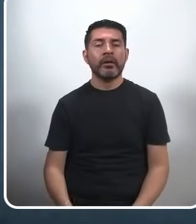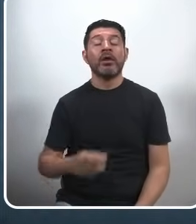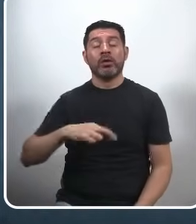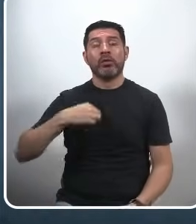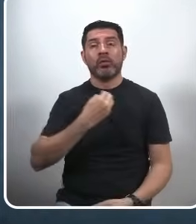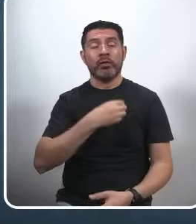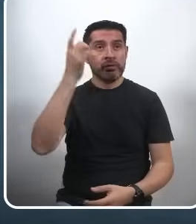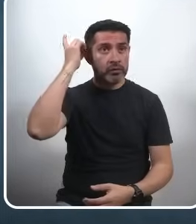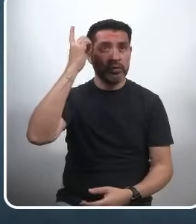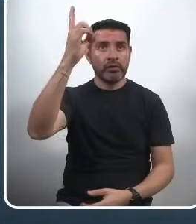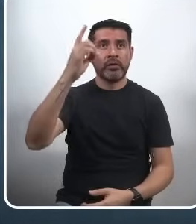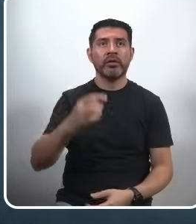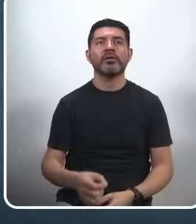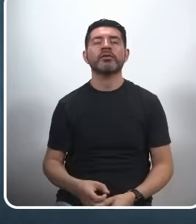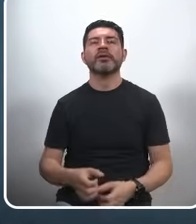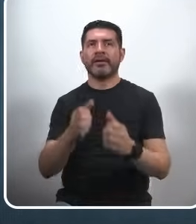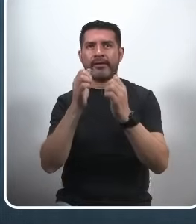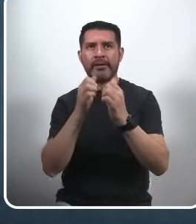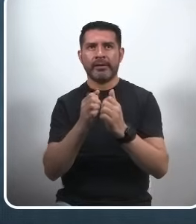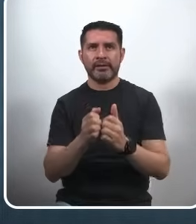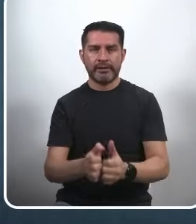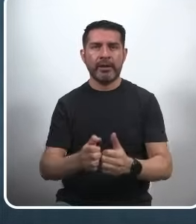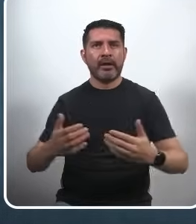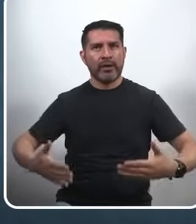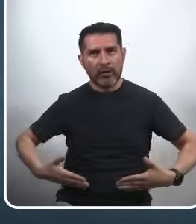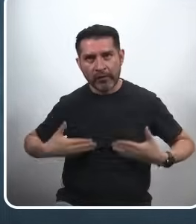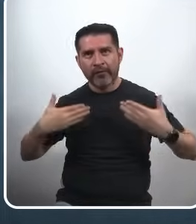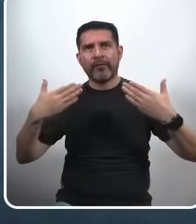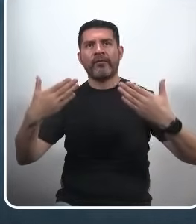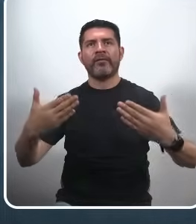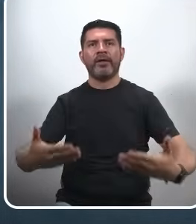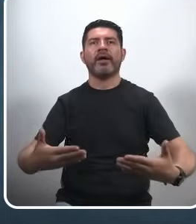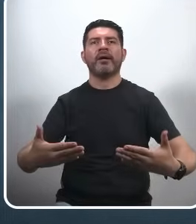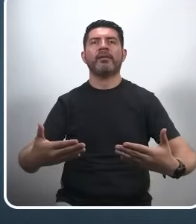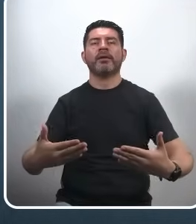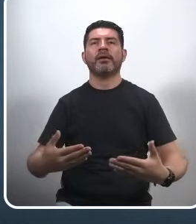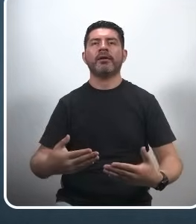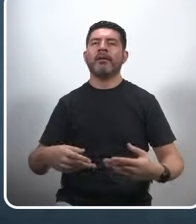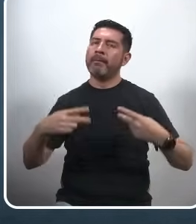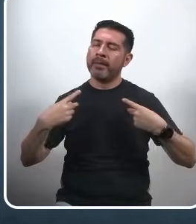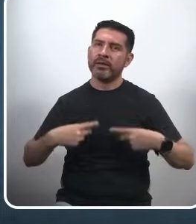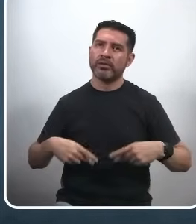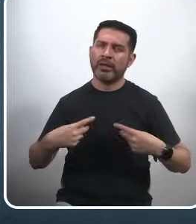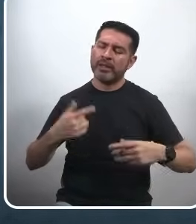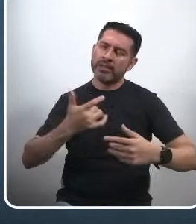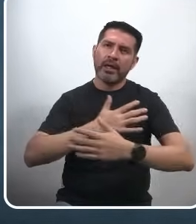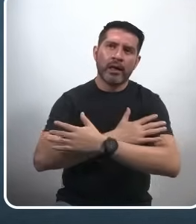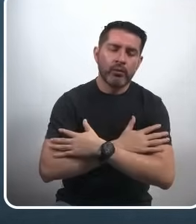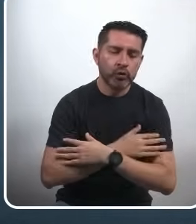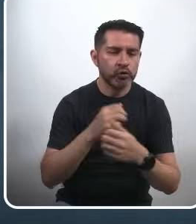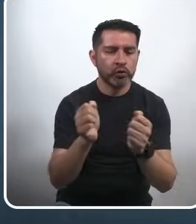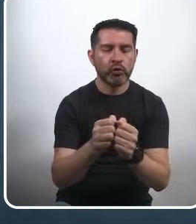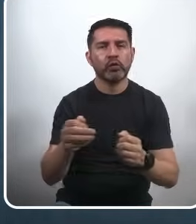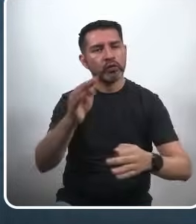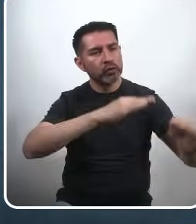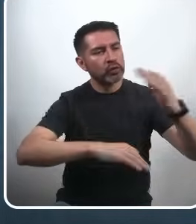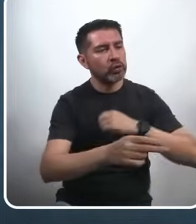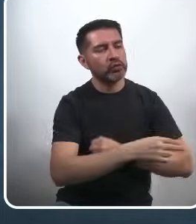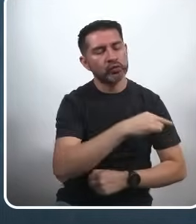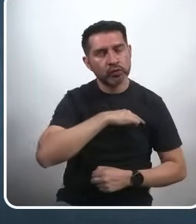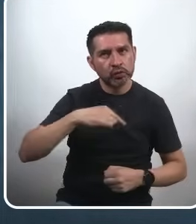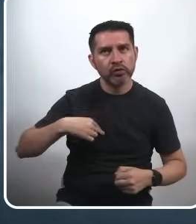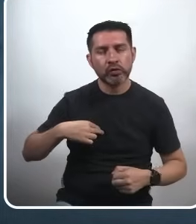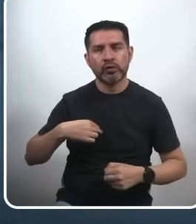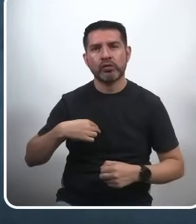Dios, estable, confiable, personal y cálido, desarrolle madurez